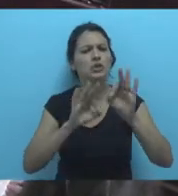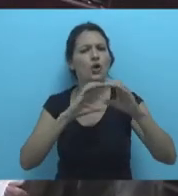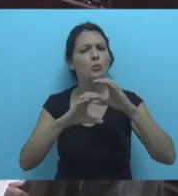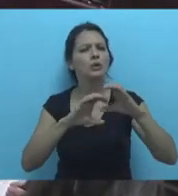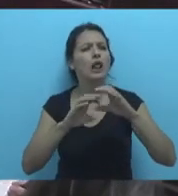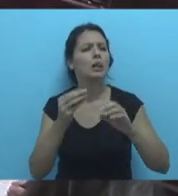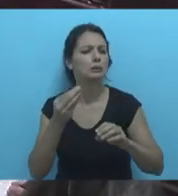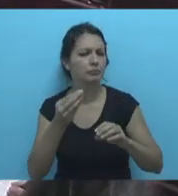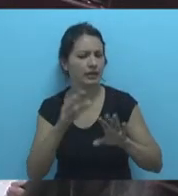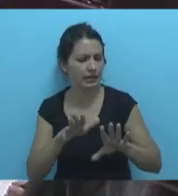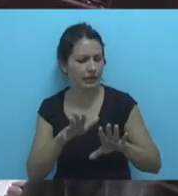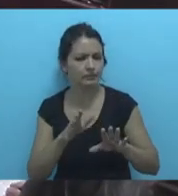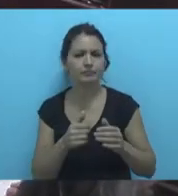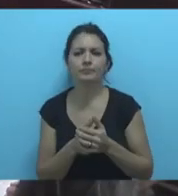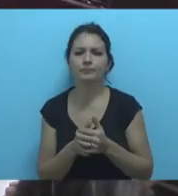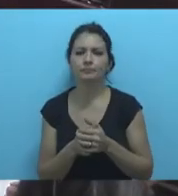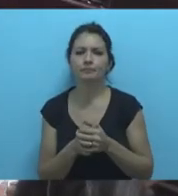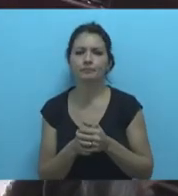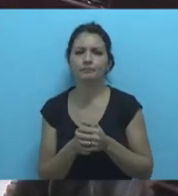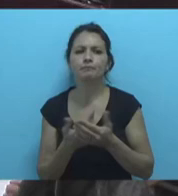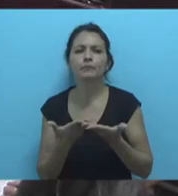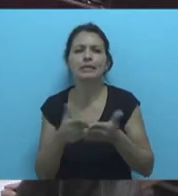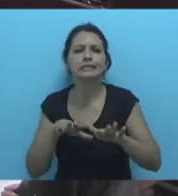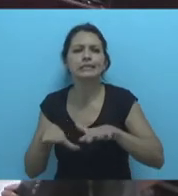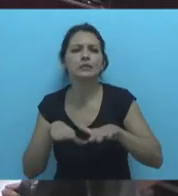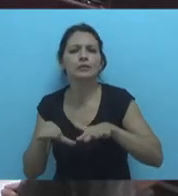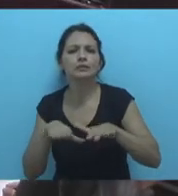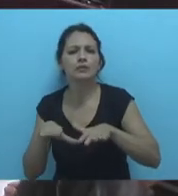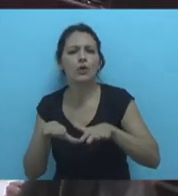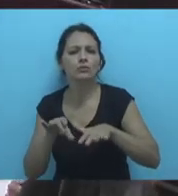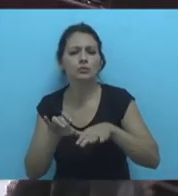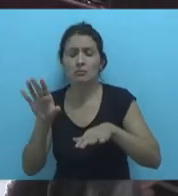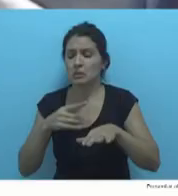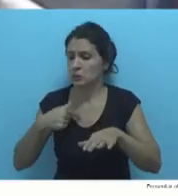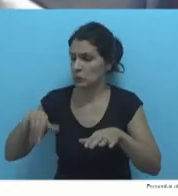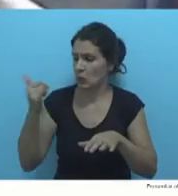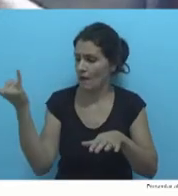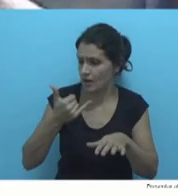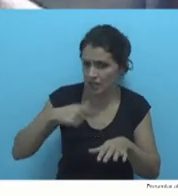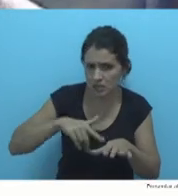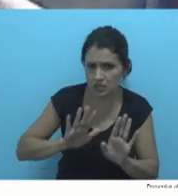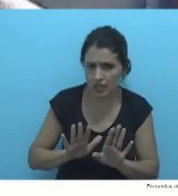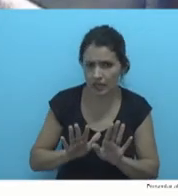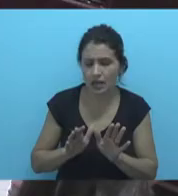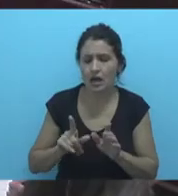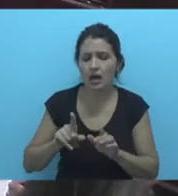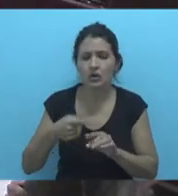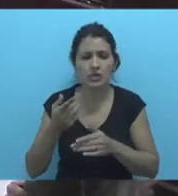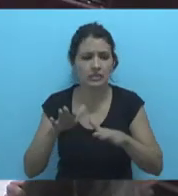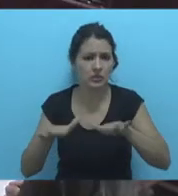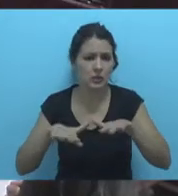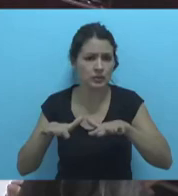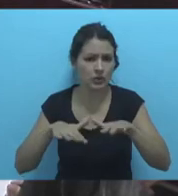legislativa la tomamos en esta situación particular que nos llega, como un montón de otras situaciones que